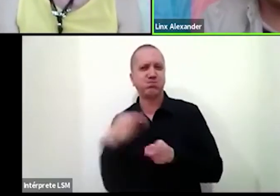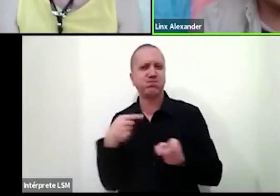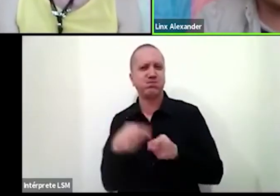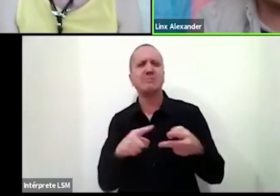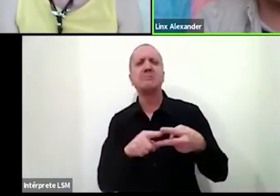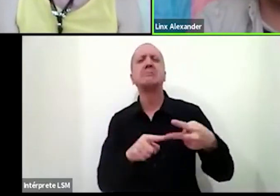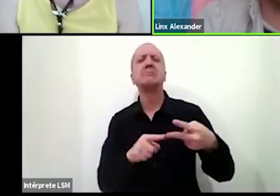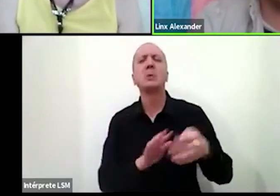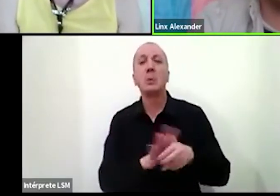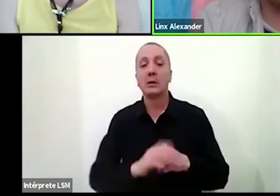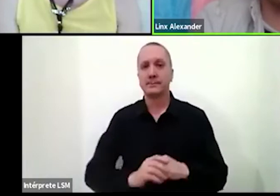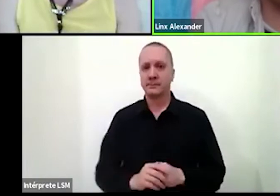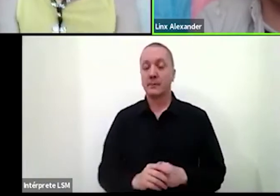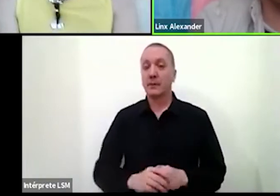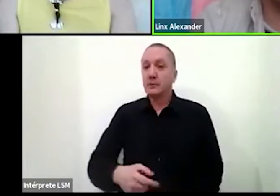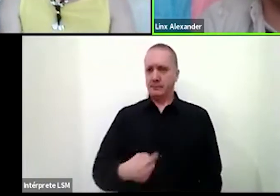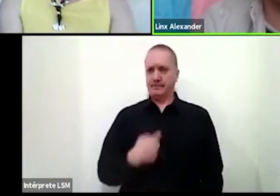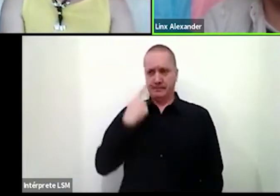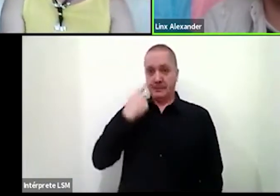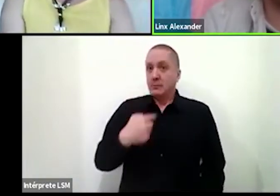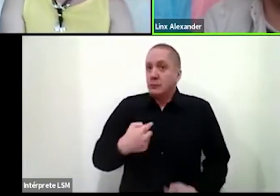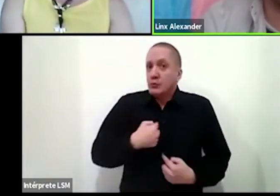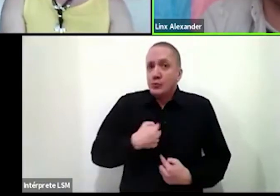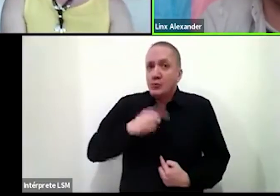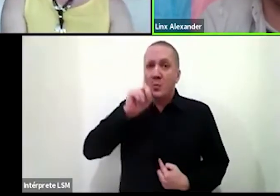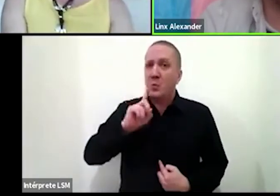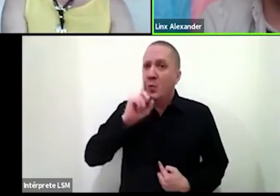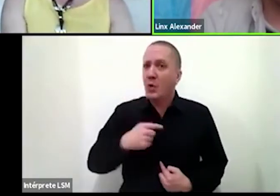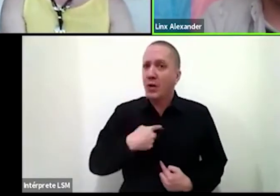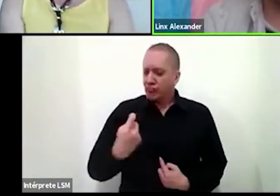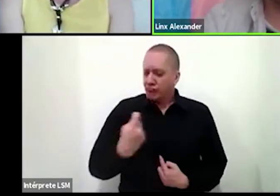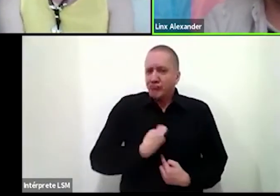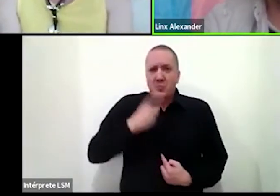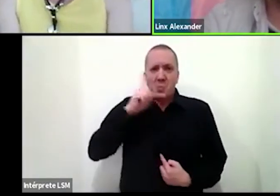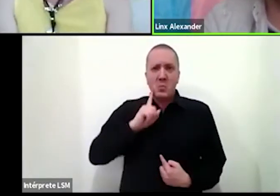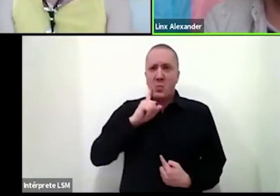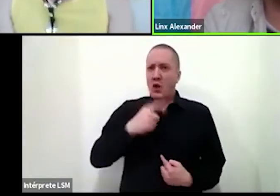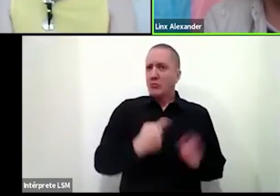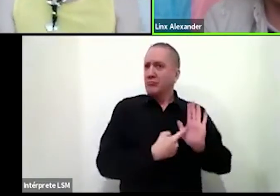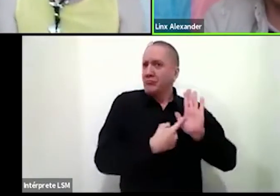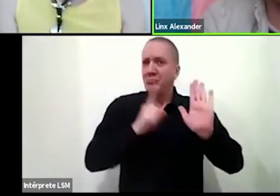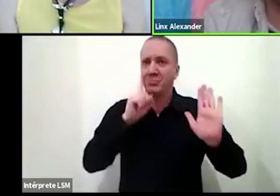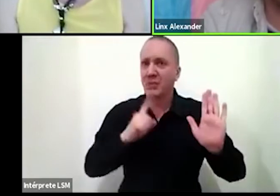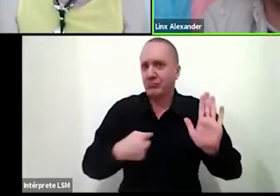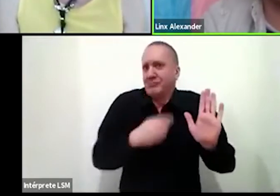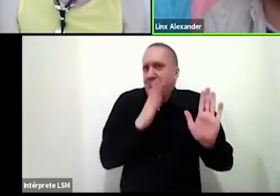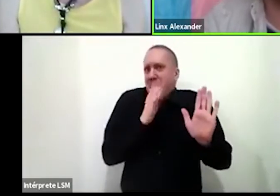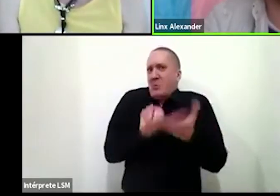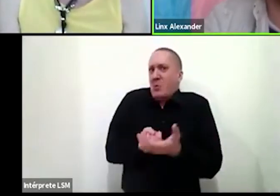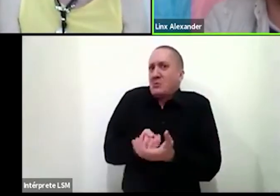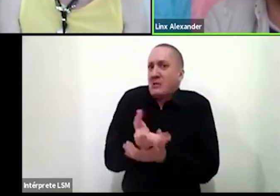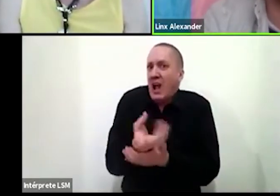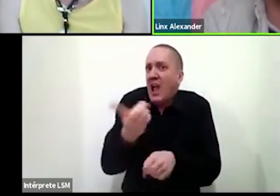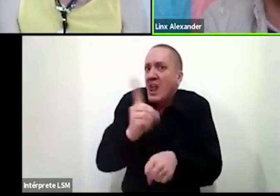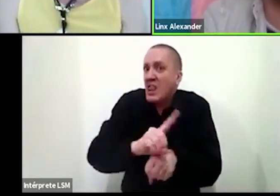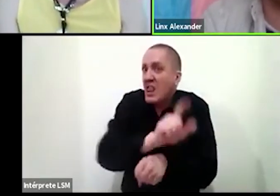Yo soy mujer, me identifico como mujer y socialmente me desenvuelvo como una mujer. No puedo salir el día asignado a los hombres y exponerme a que se me